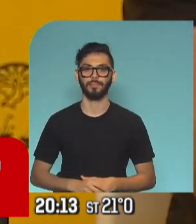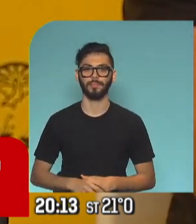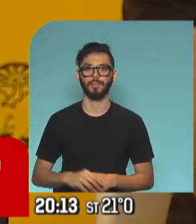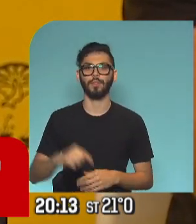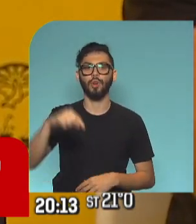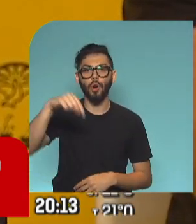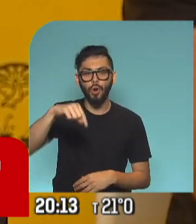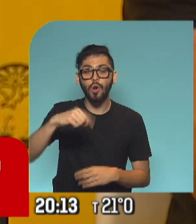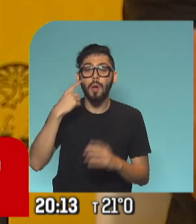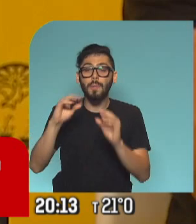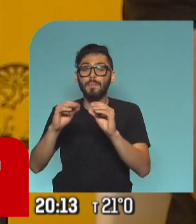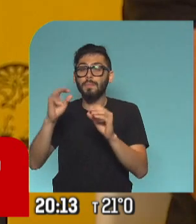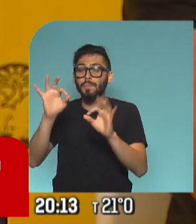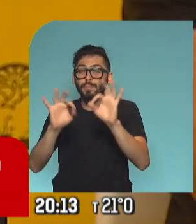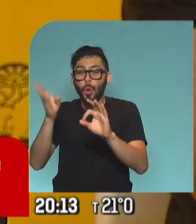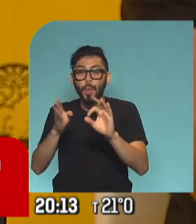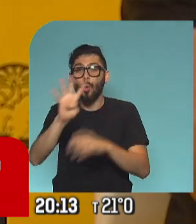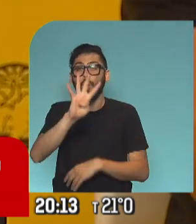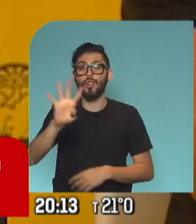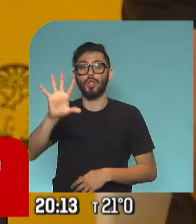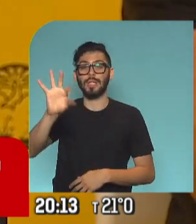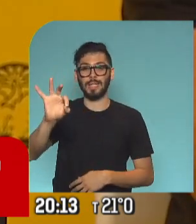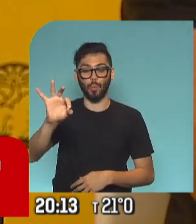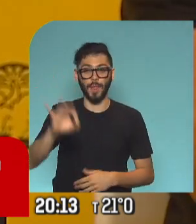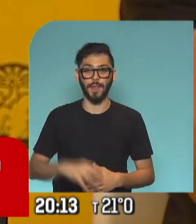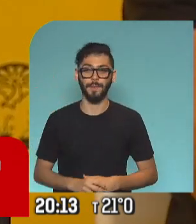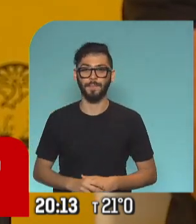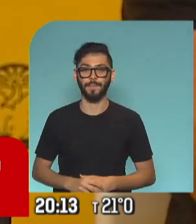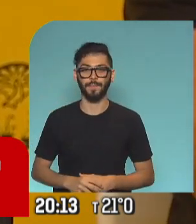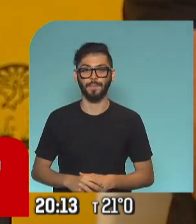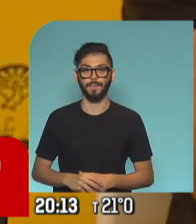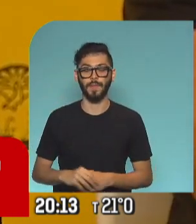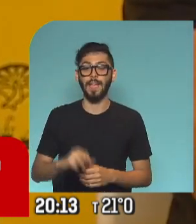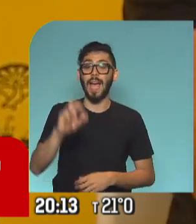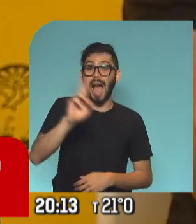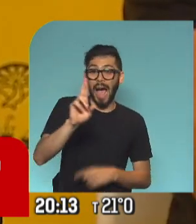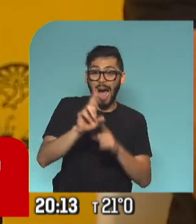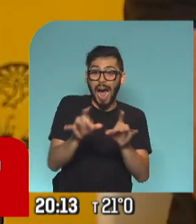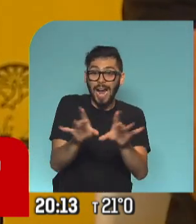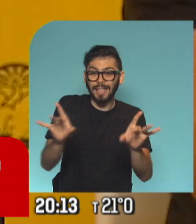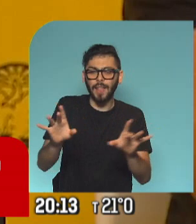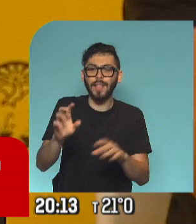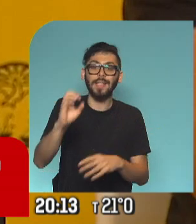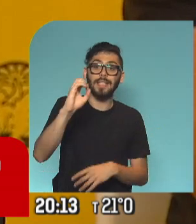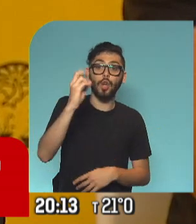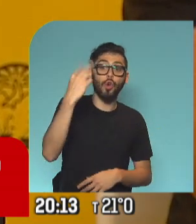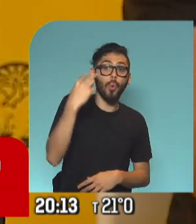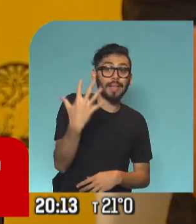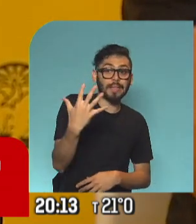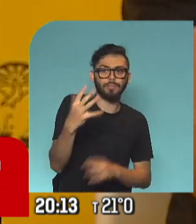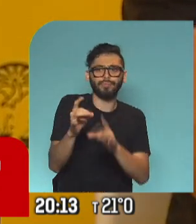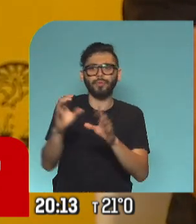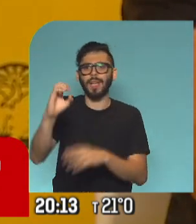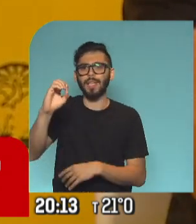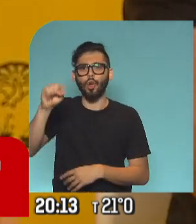Hoy estamos en un promedio de 450. El R bajó de 0,95 a 0,85. Y